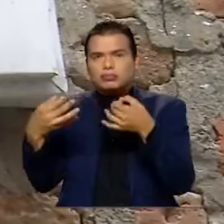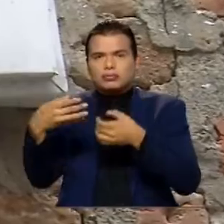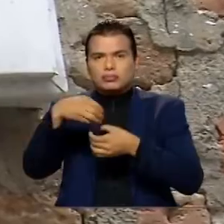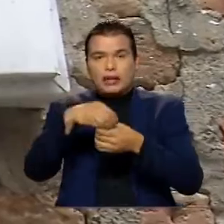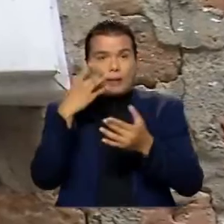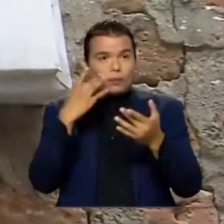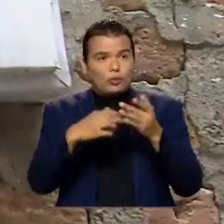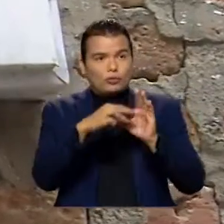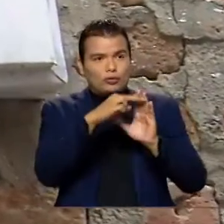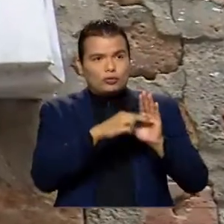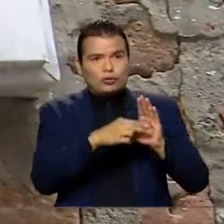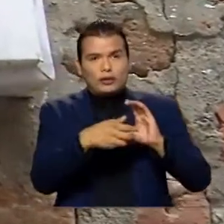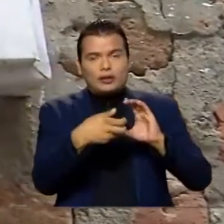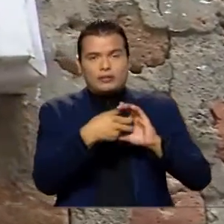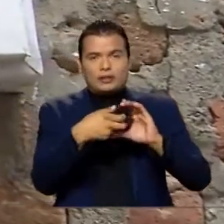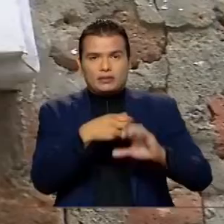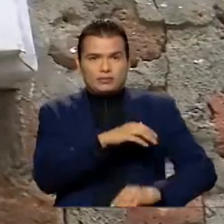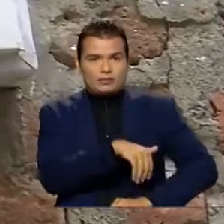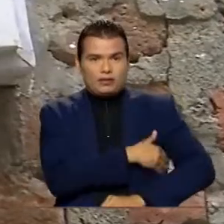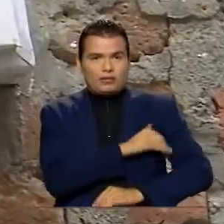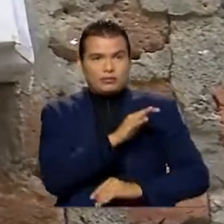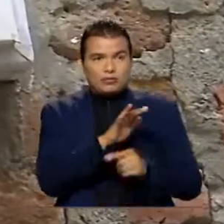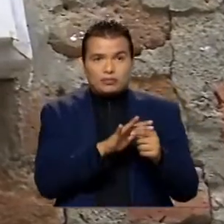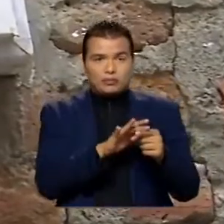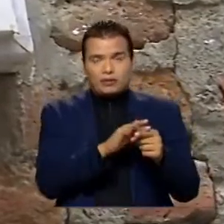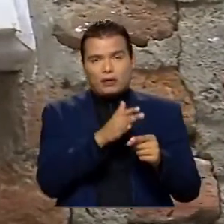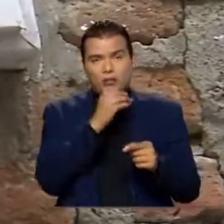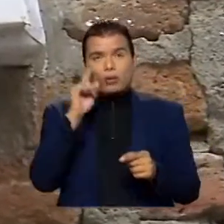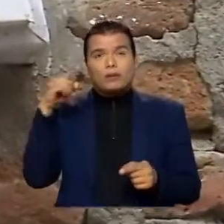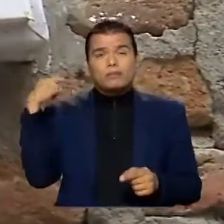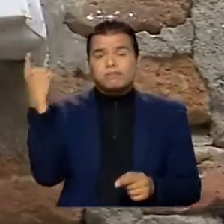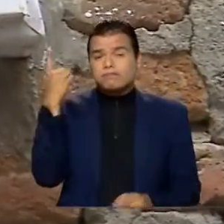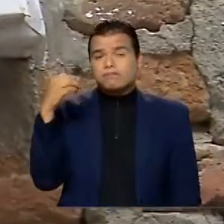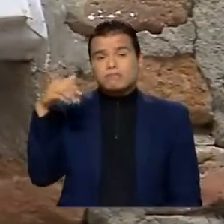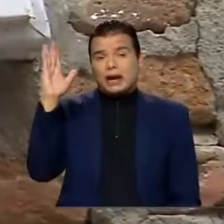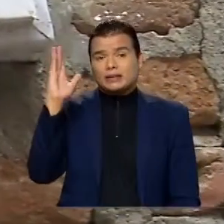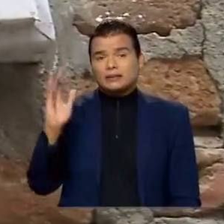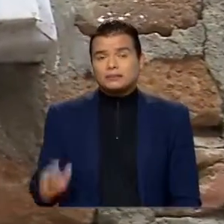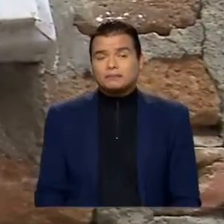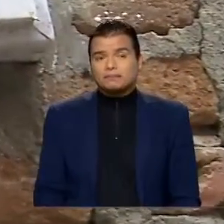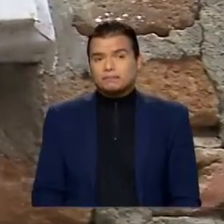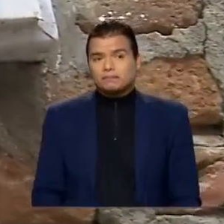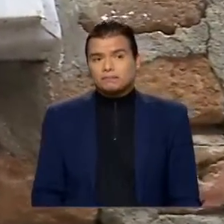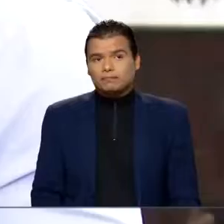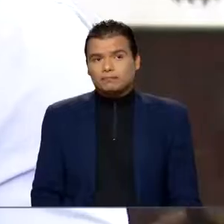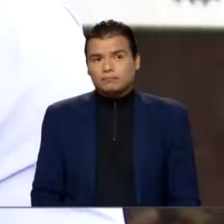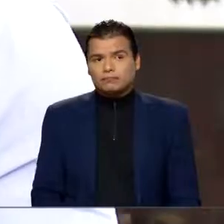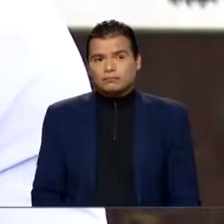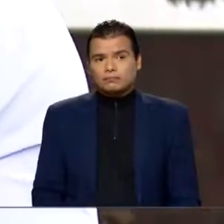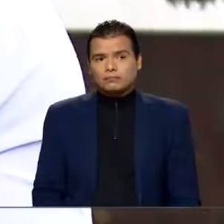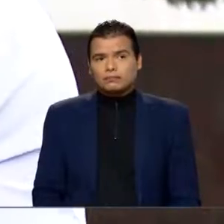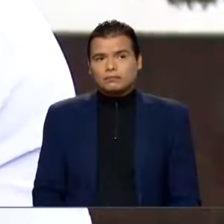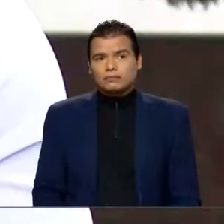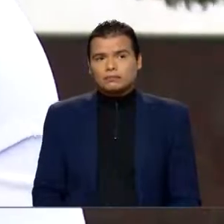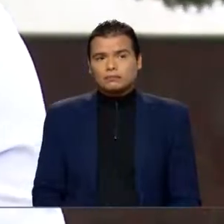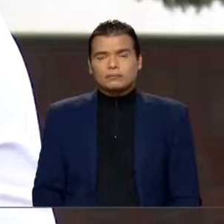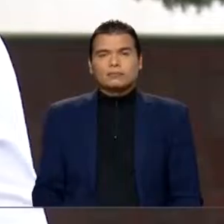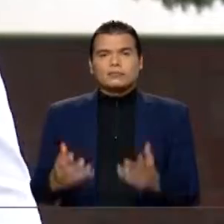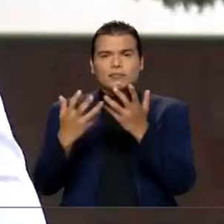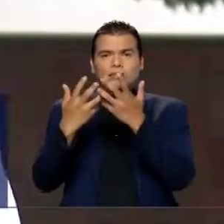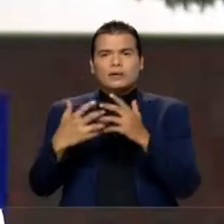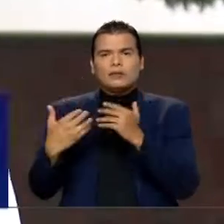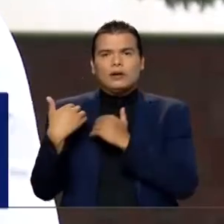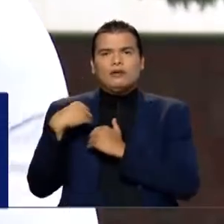los procesos de distribución y utilización de las conexiones eléctricas. Los operadores de red, ¿sí?, o las empresas de